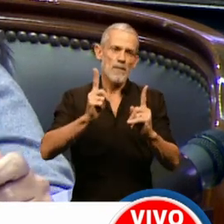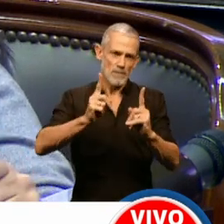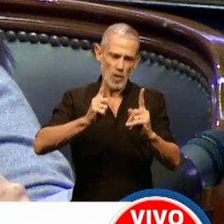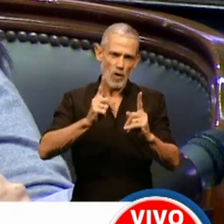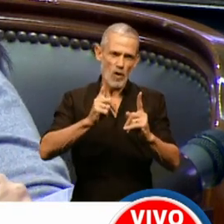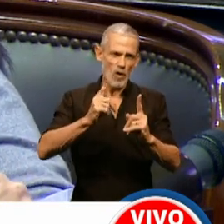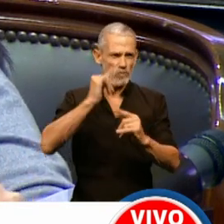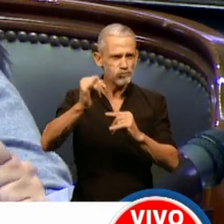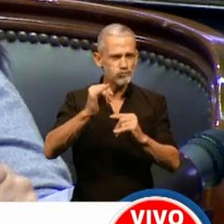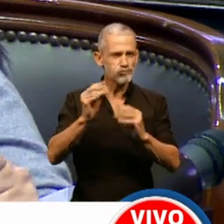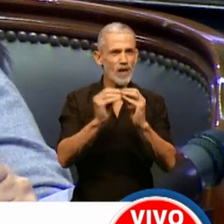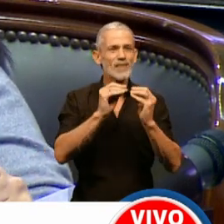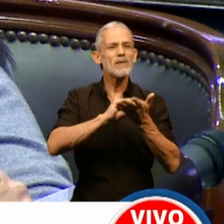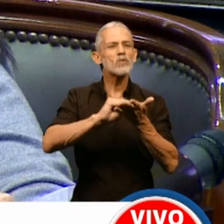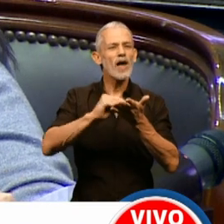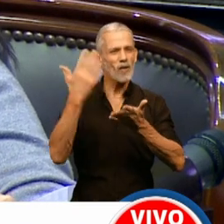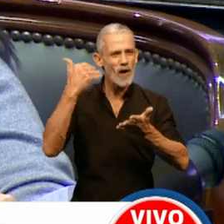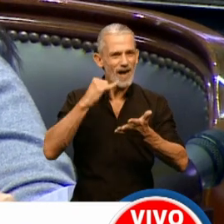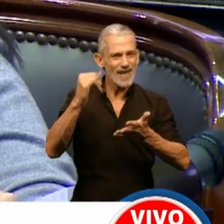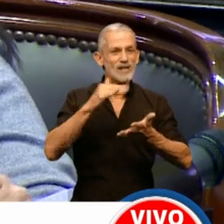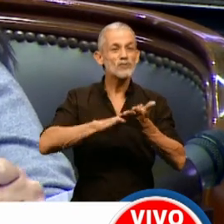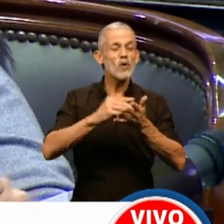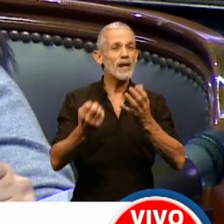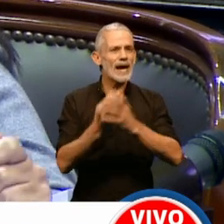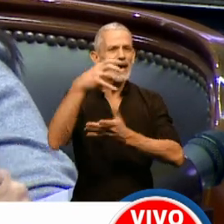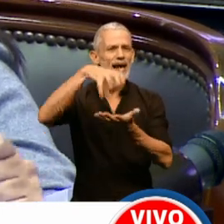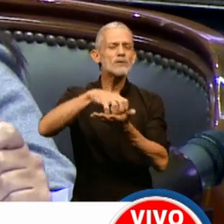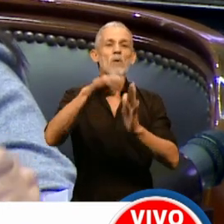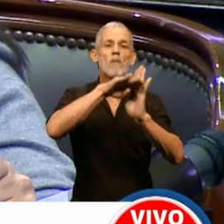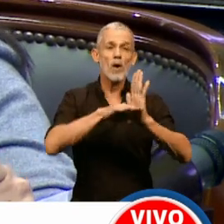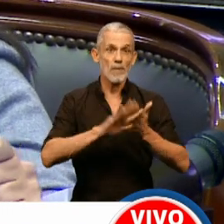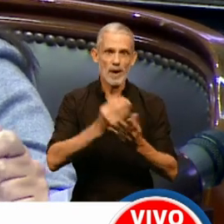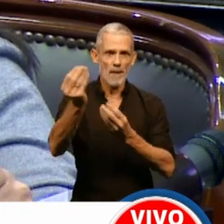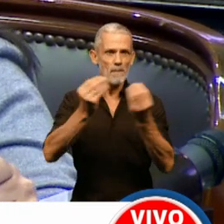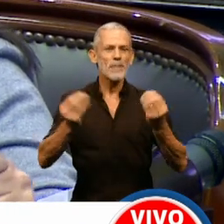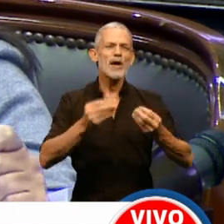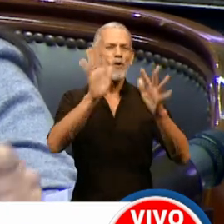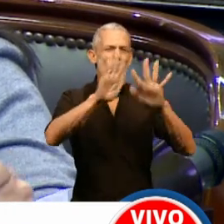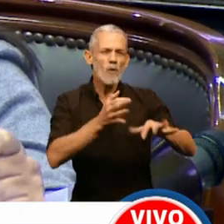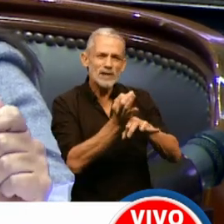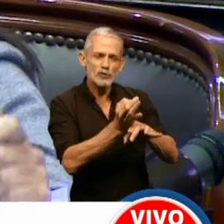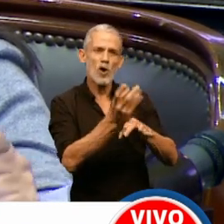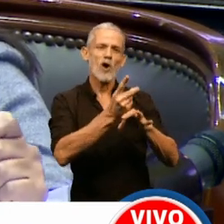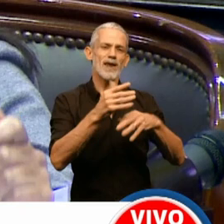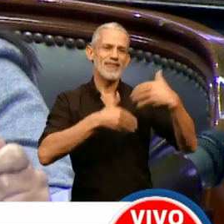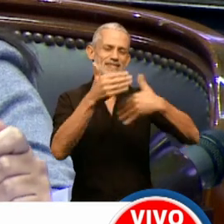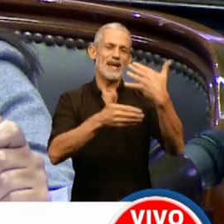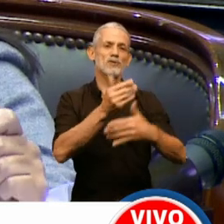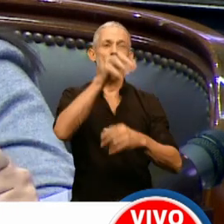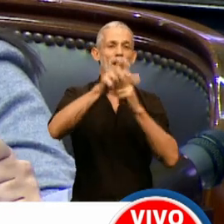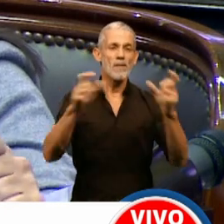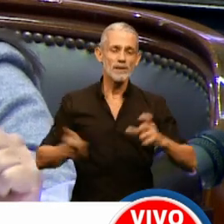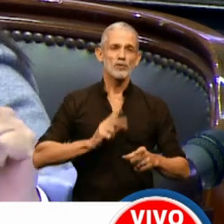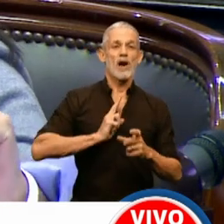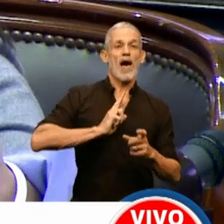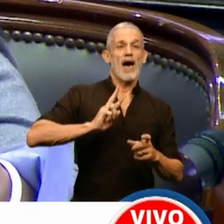mencionó el diputado preopinante sobre la creación del programa de empleo formación y desarrollo para personas travestis